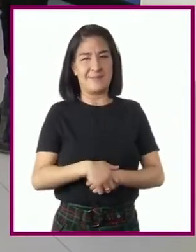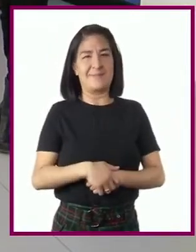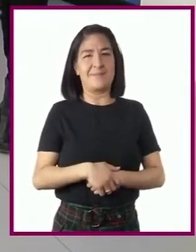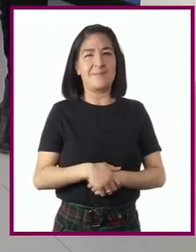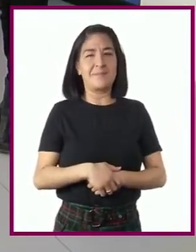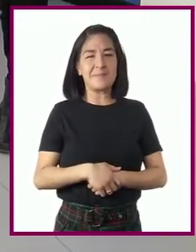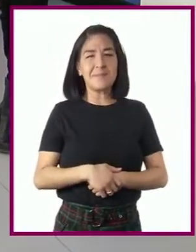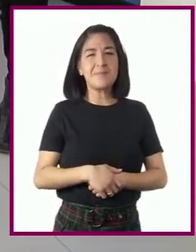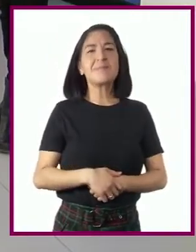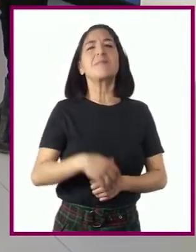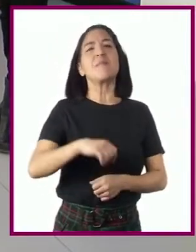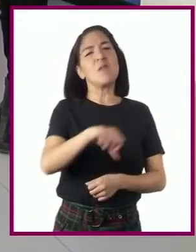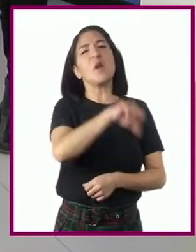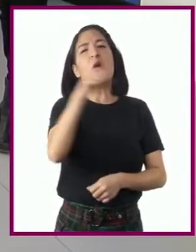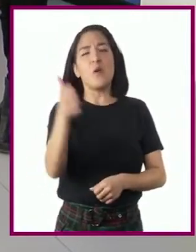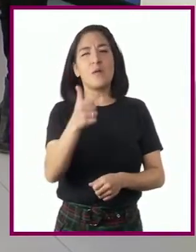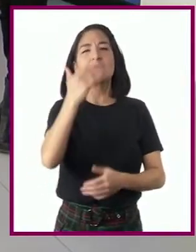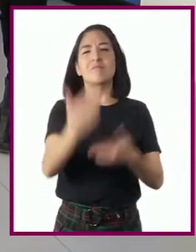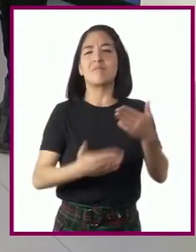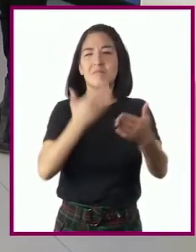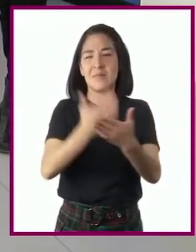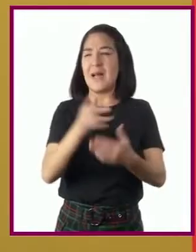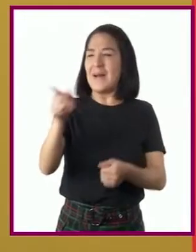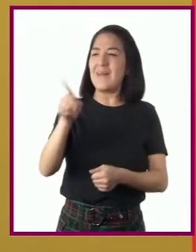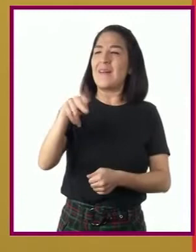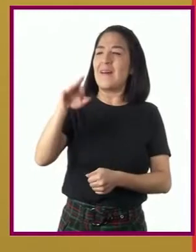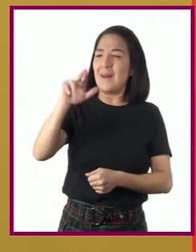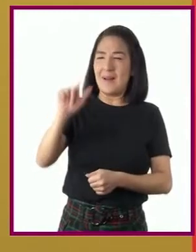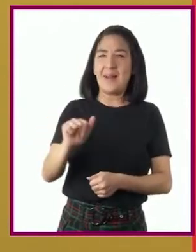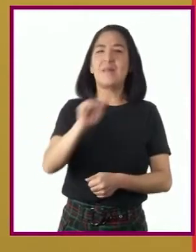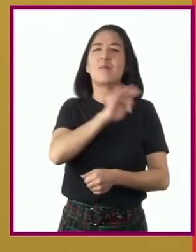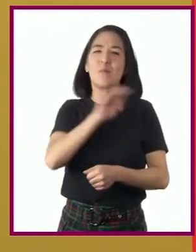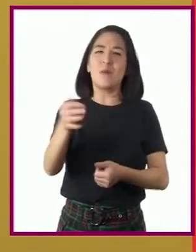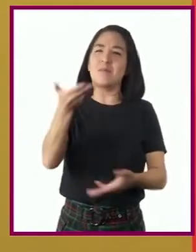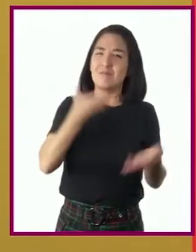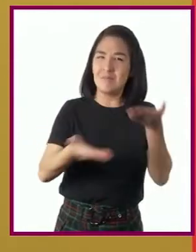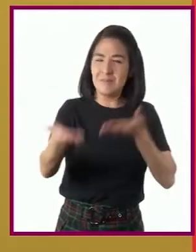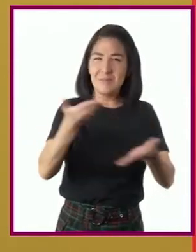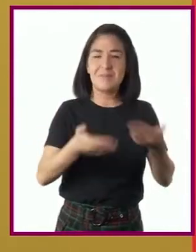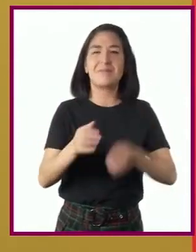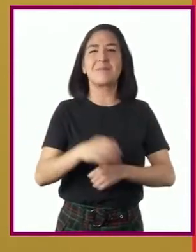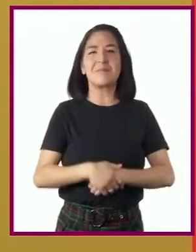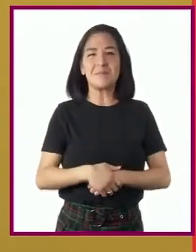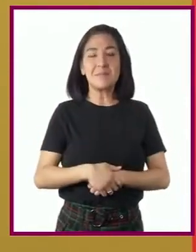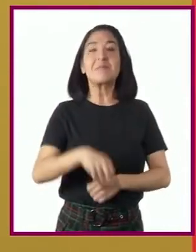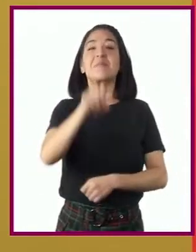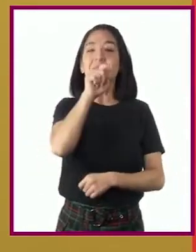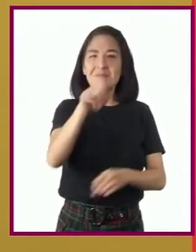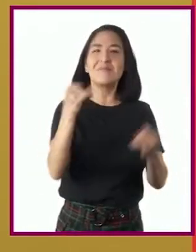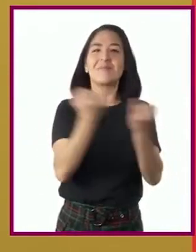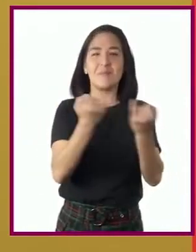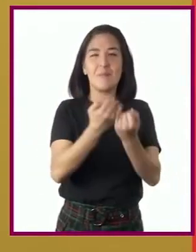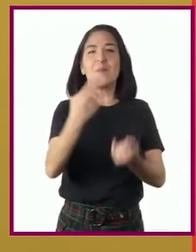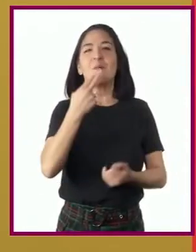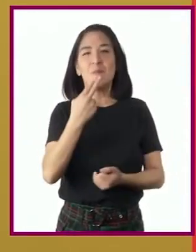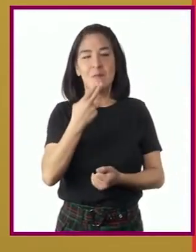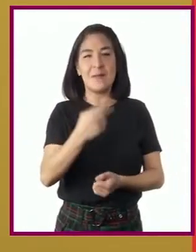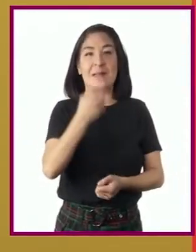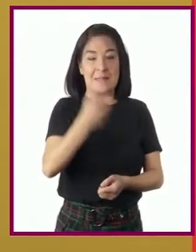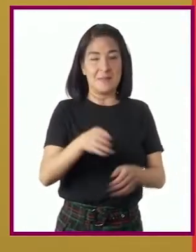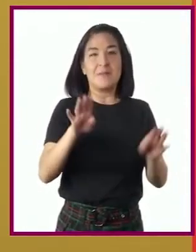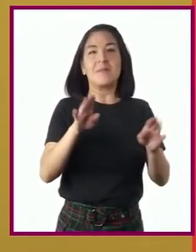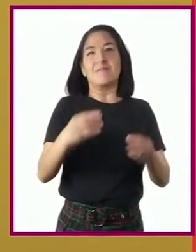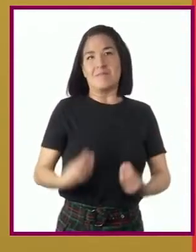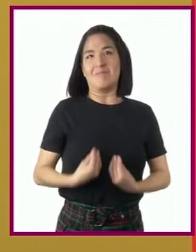¿Qué otras propuestas nos podrías compartir, Carla? Algo que también puede ser útil es darnos cuenta de que en nuestras vidas